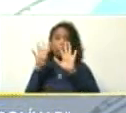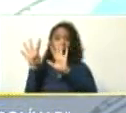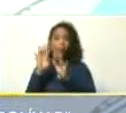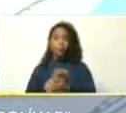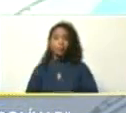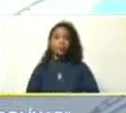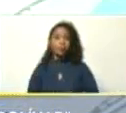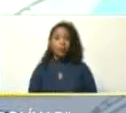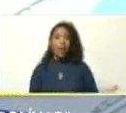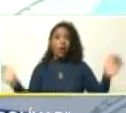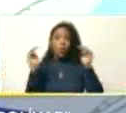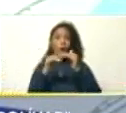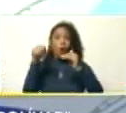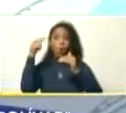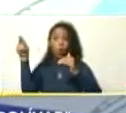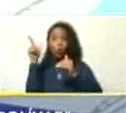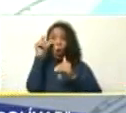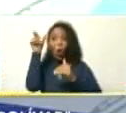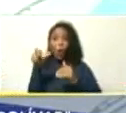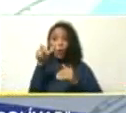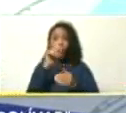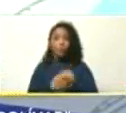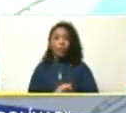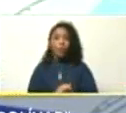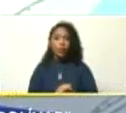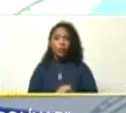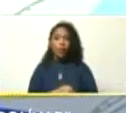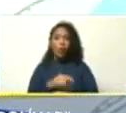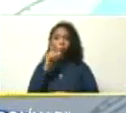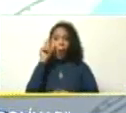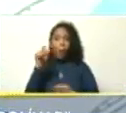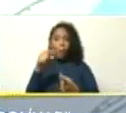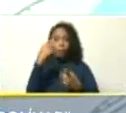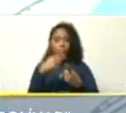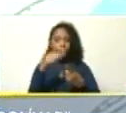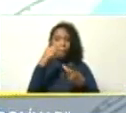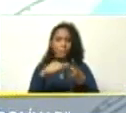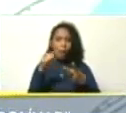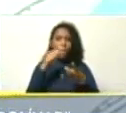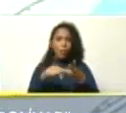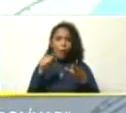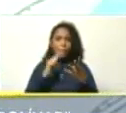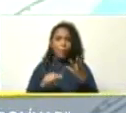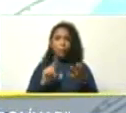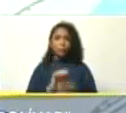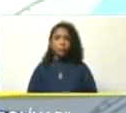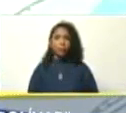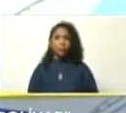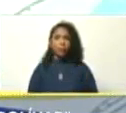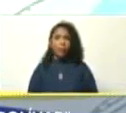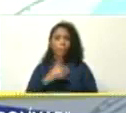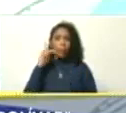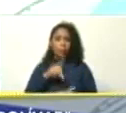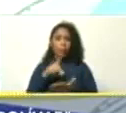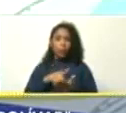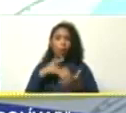1999, igual que Wilmar Castro Soteldo, que Gustavo Pereira, de los